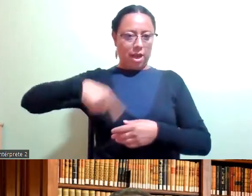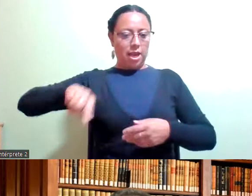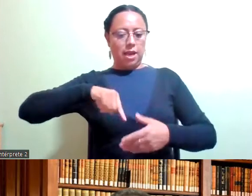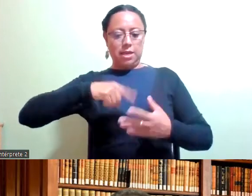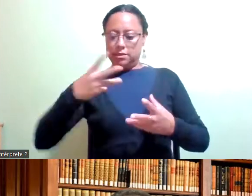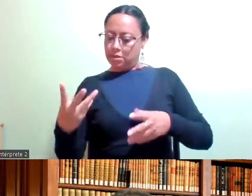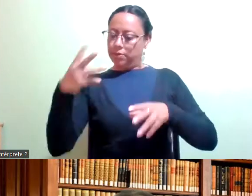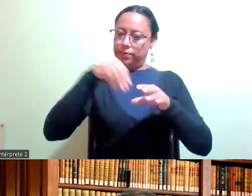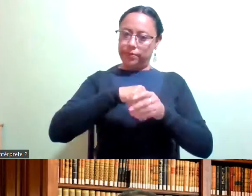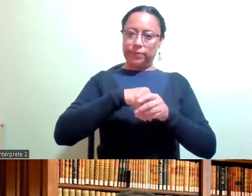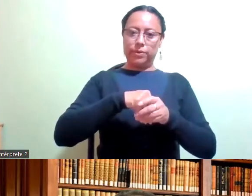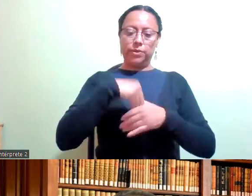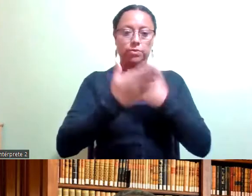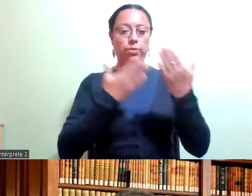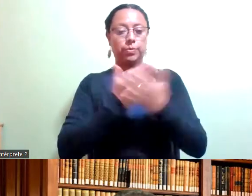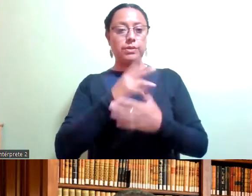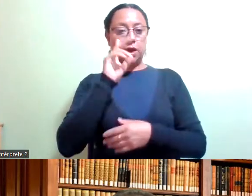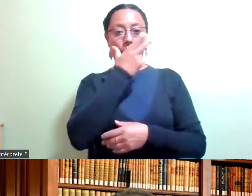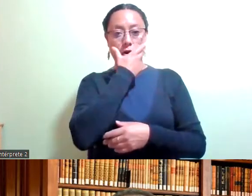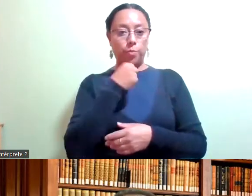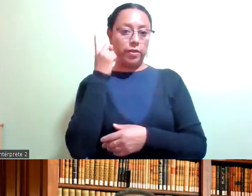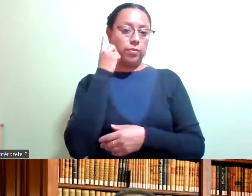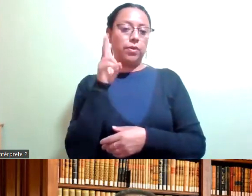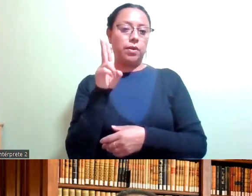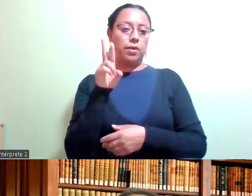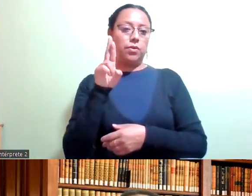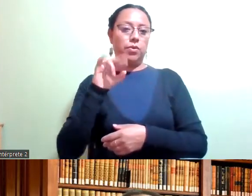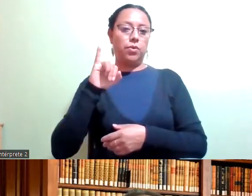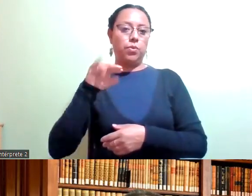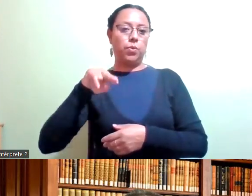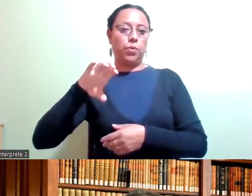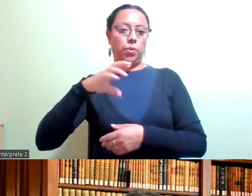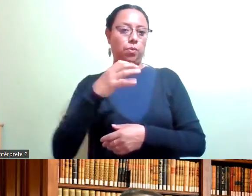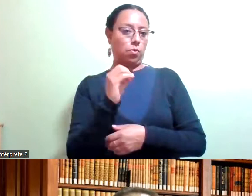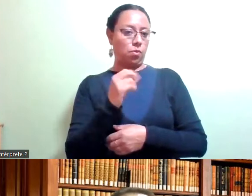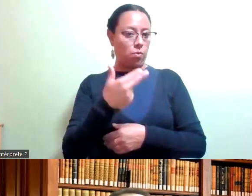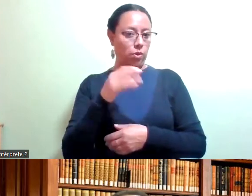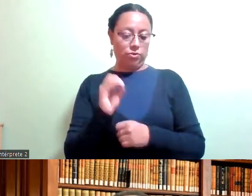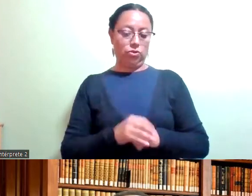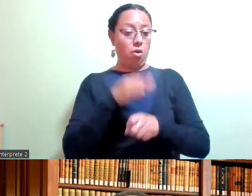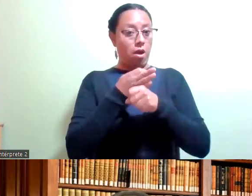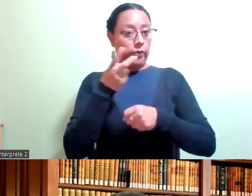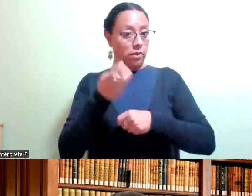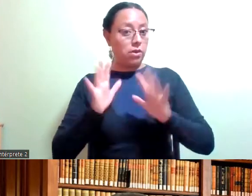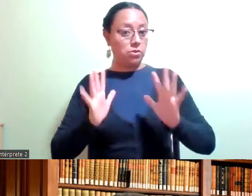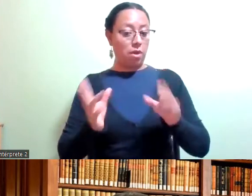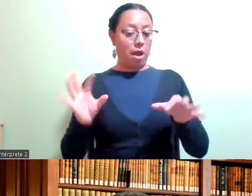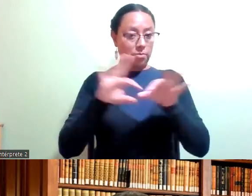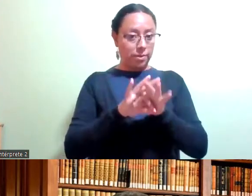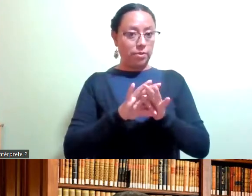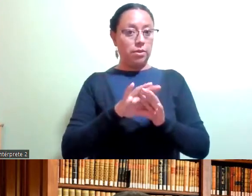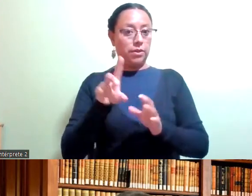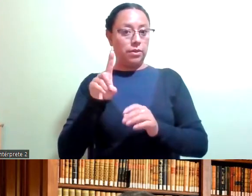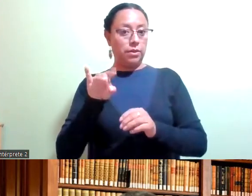parece que, bueno, tampoco está establecido esto que usted menciona, diputada, en el dictamen. Debiera estar señalado en el cuerpo